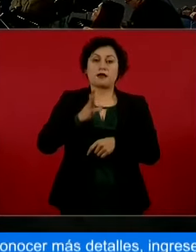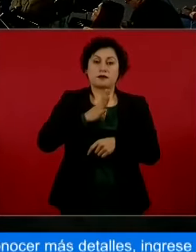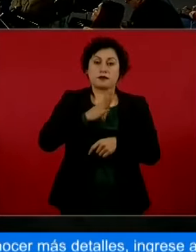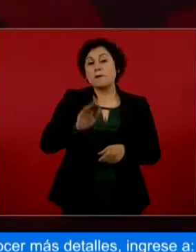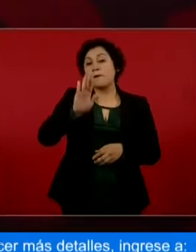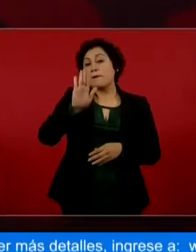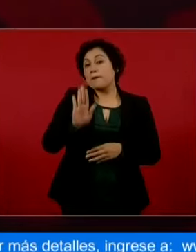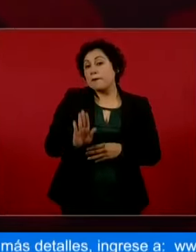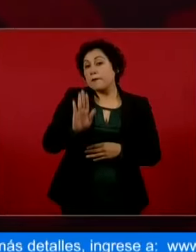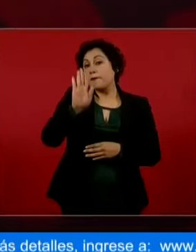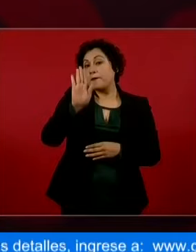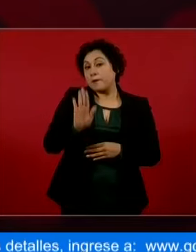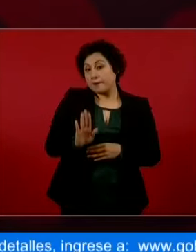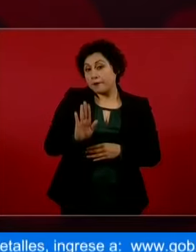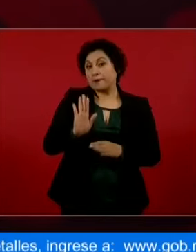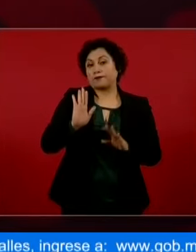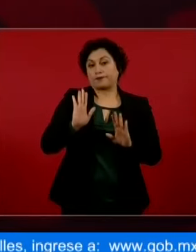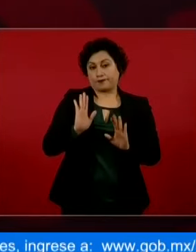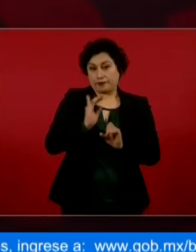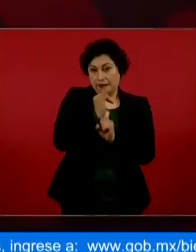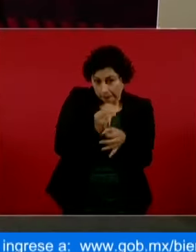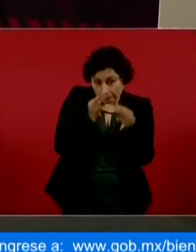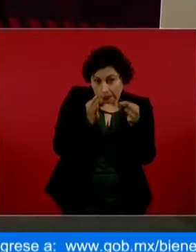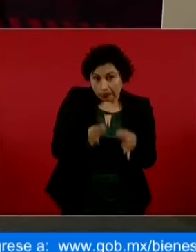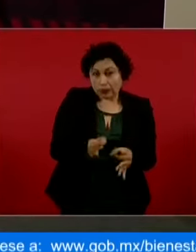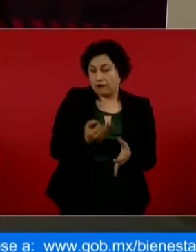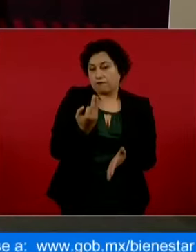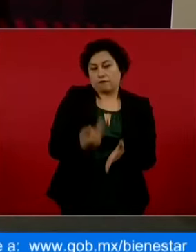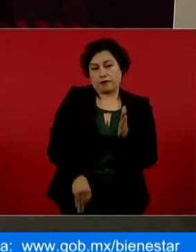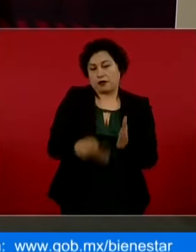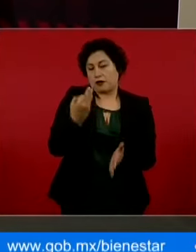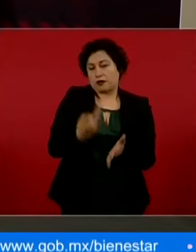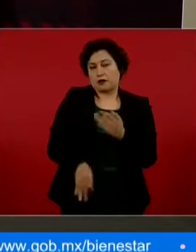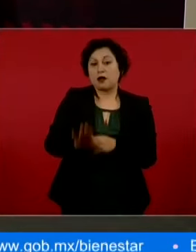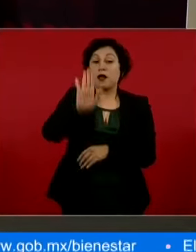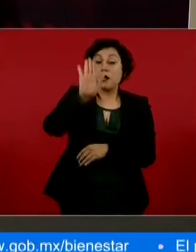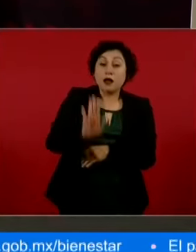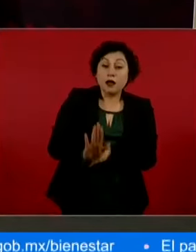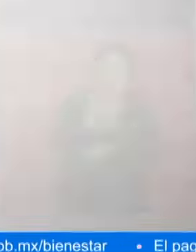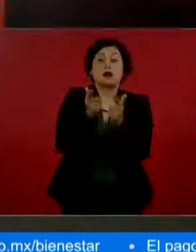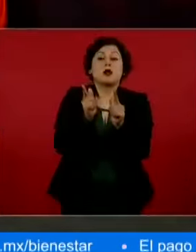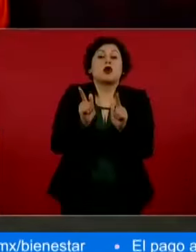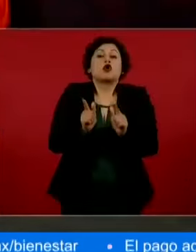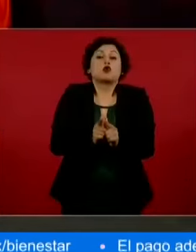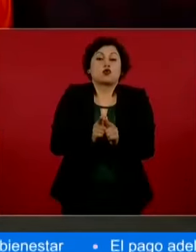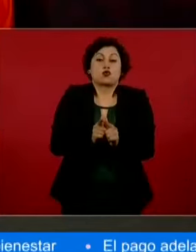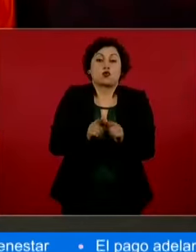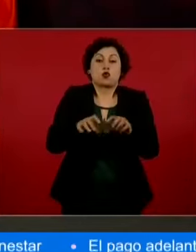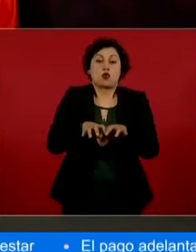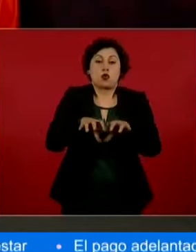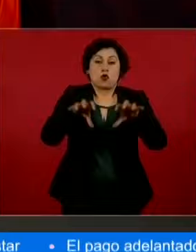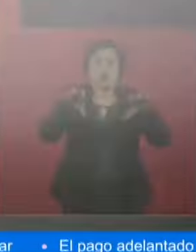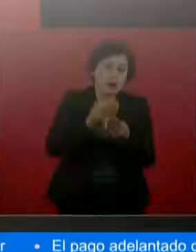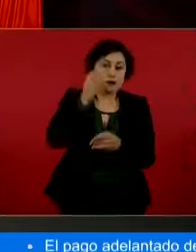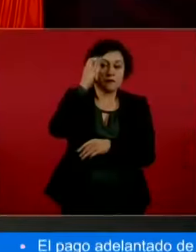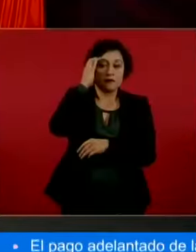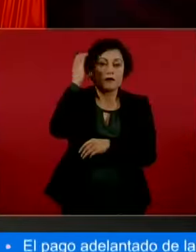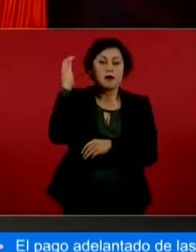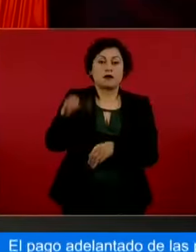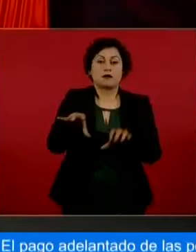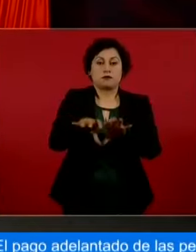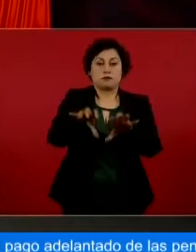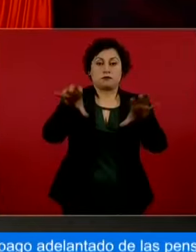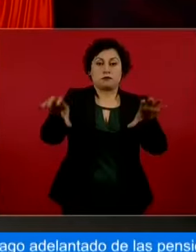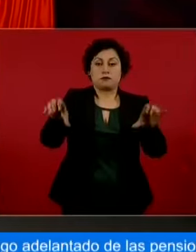presume falta tener toda la información que fue un enfrentamiento entre bandas de la delincuencia hasta